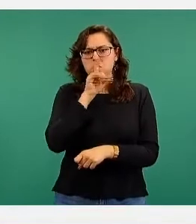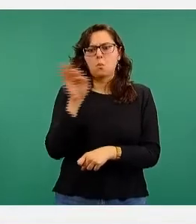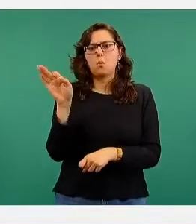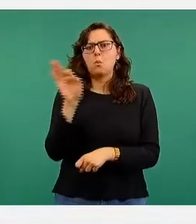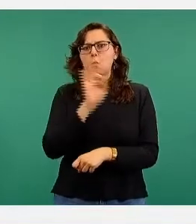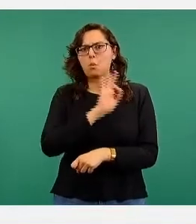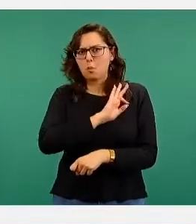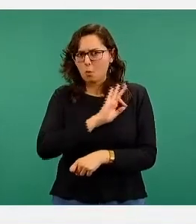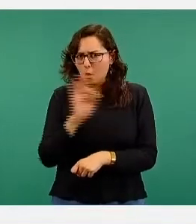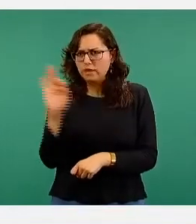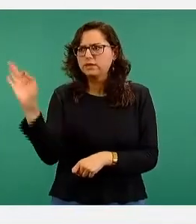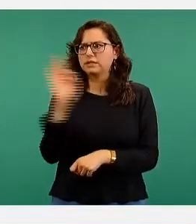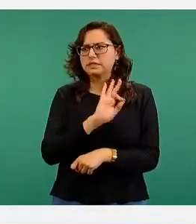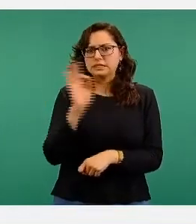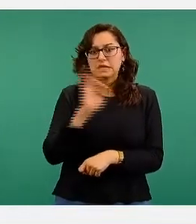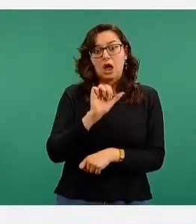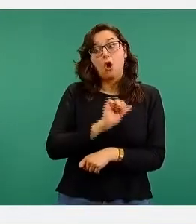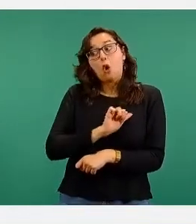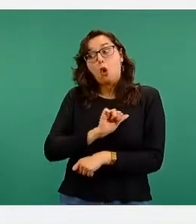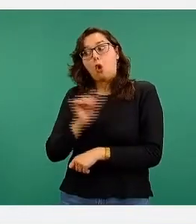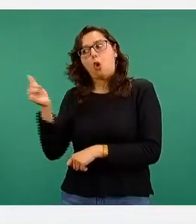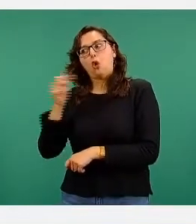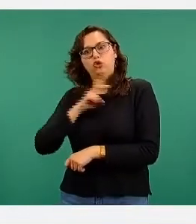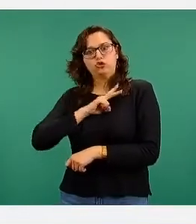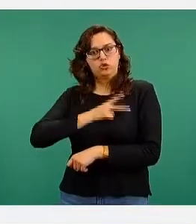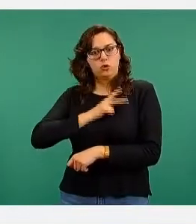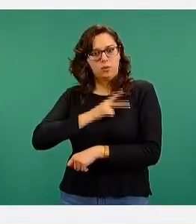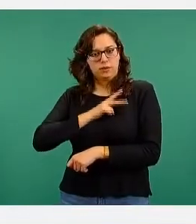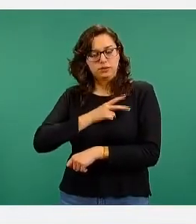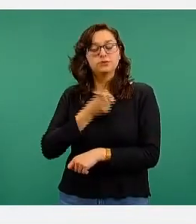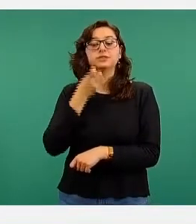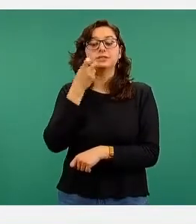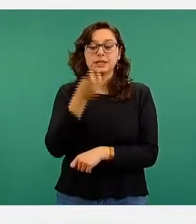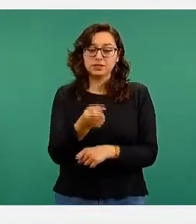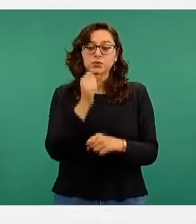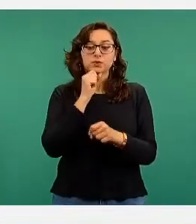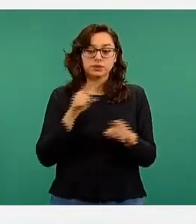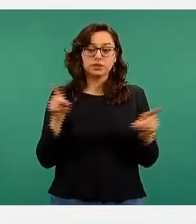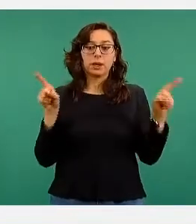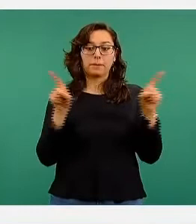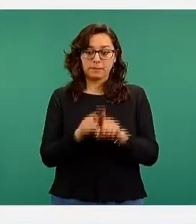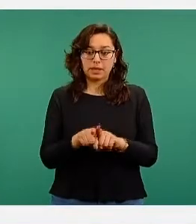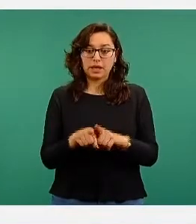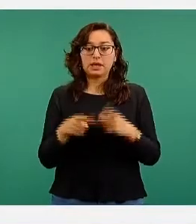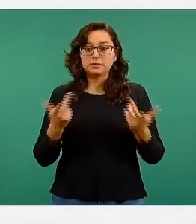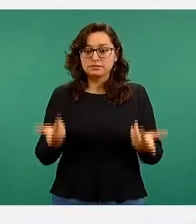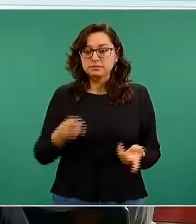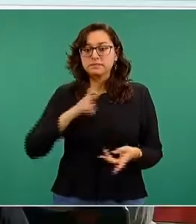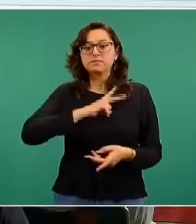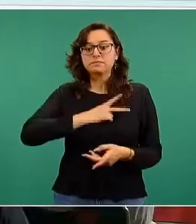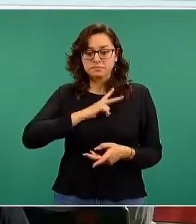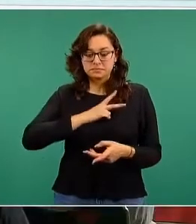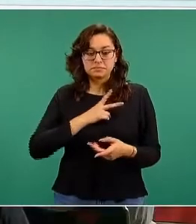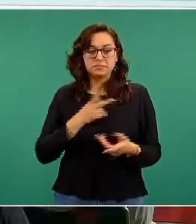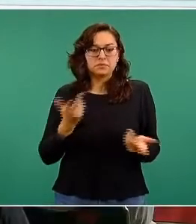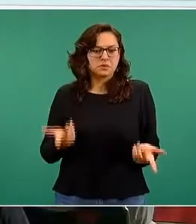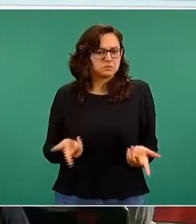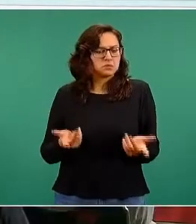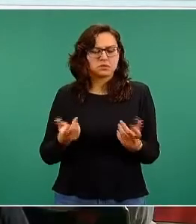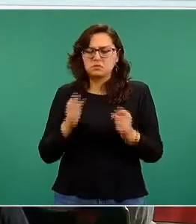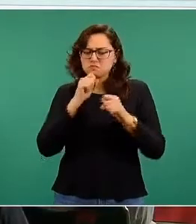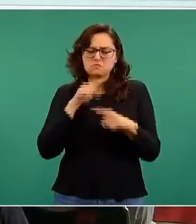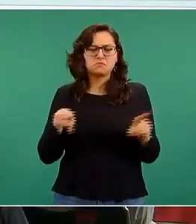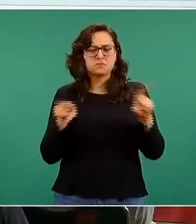aguda. Y esto también, la buena noticia es que este tipo de microorganismos se controlan con las